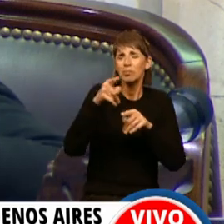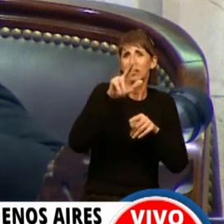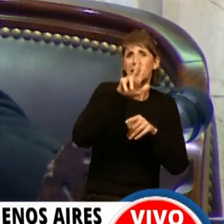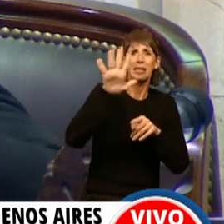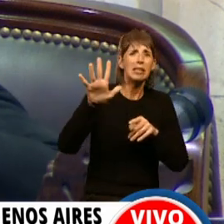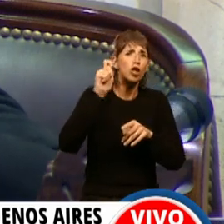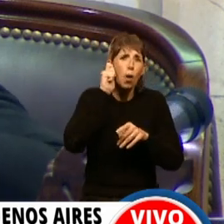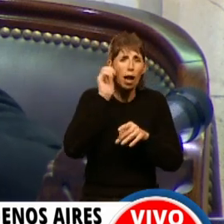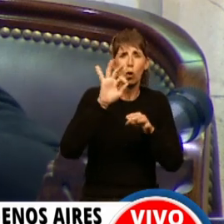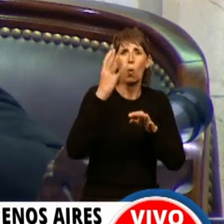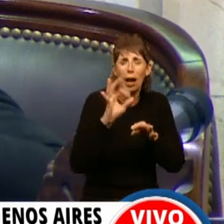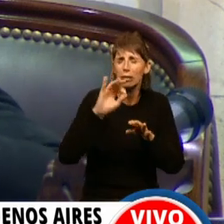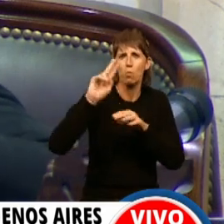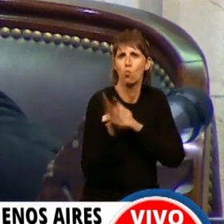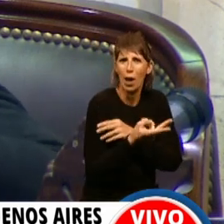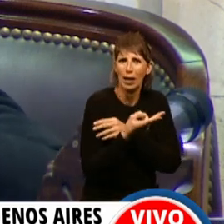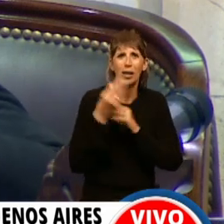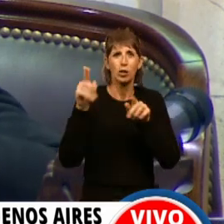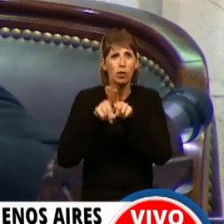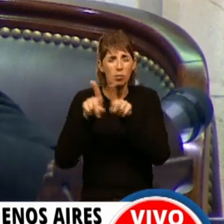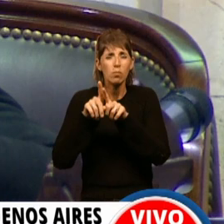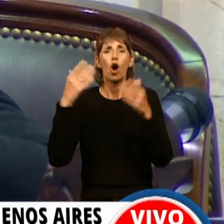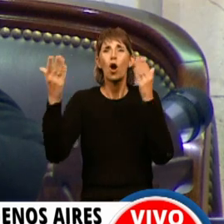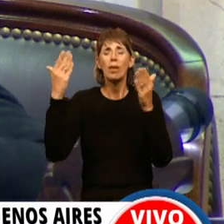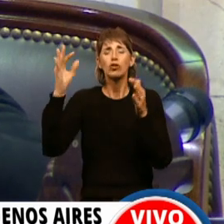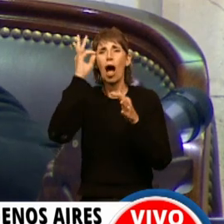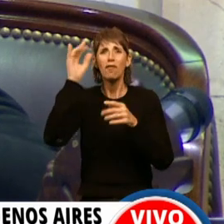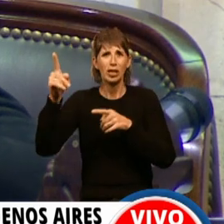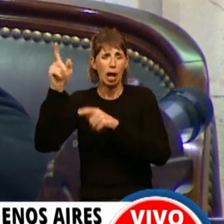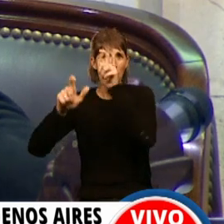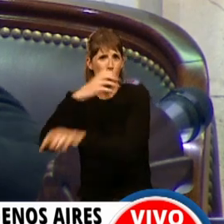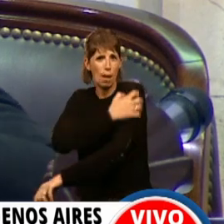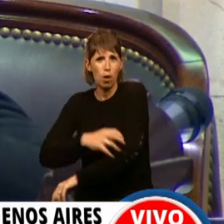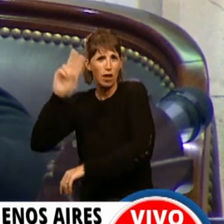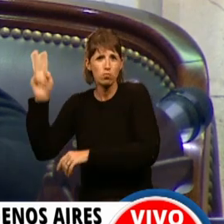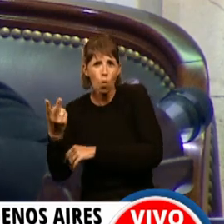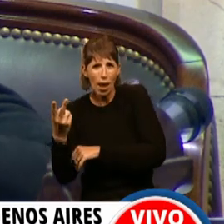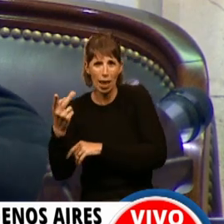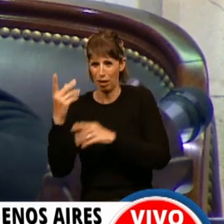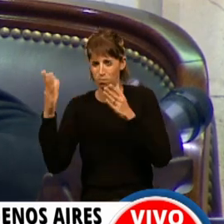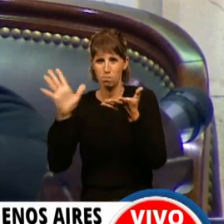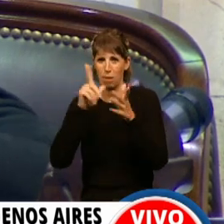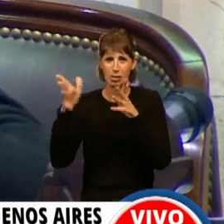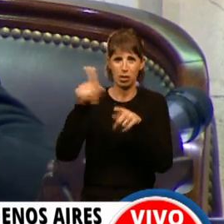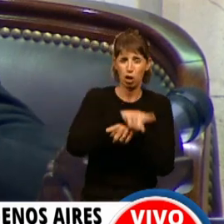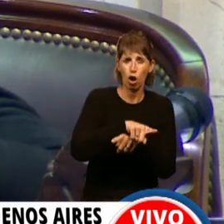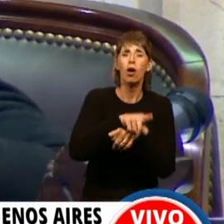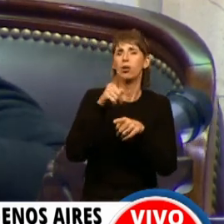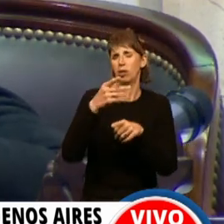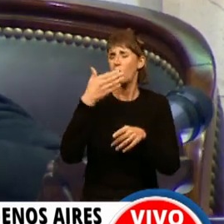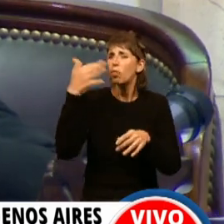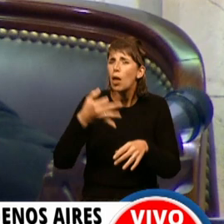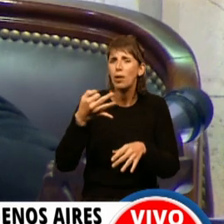pobres las poblaciones más pobres en el continente africano así que estamos hablando en serio de un sector que necesita